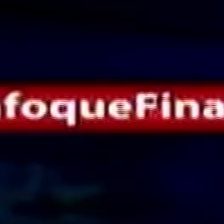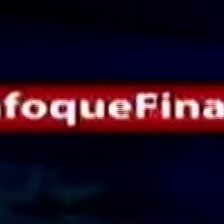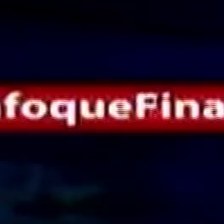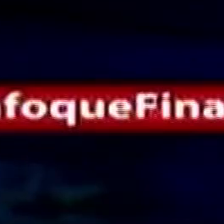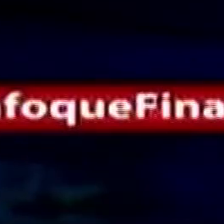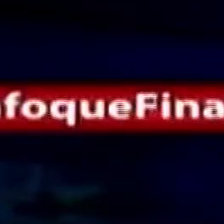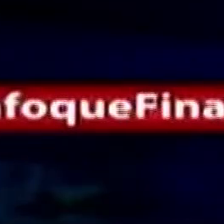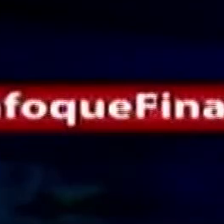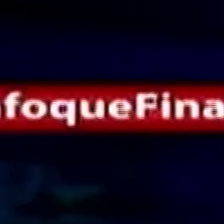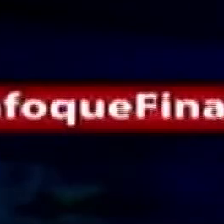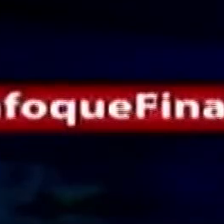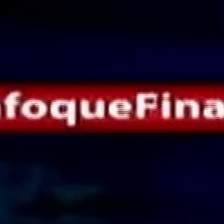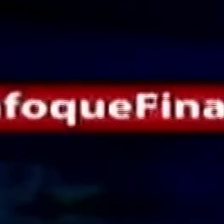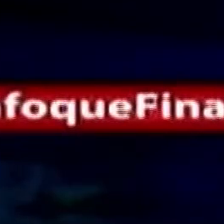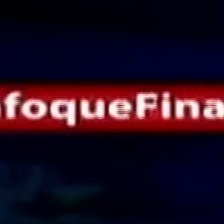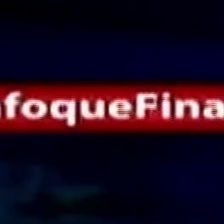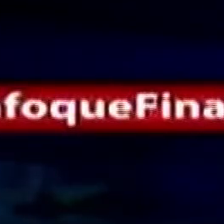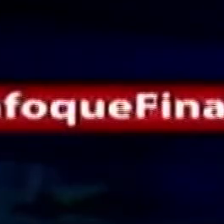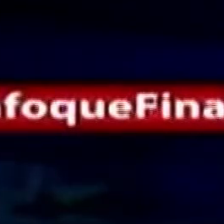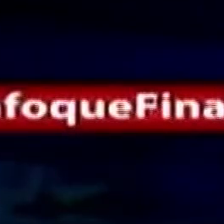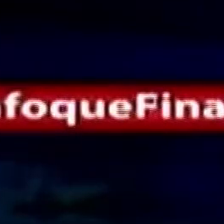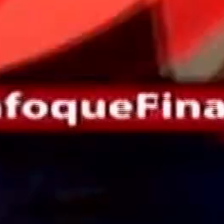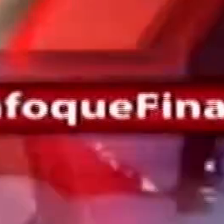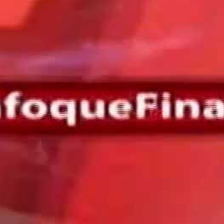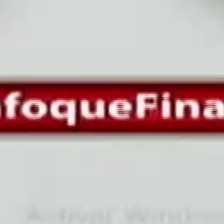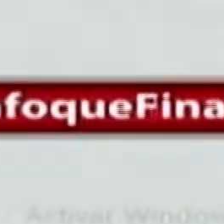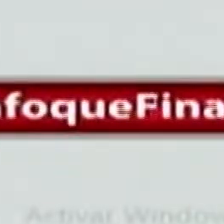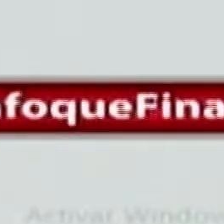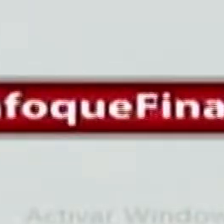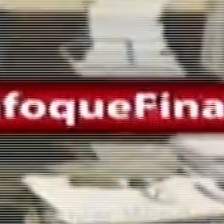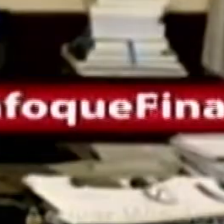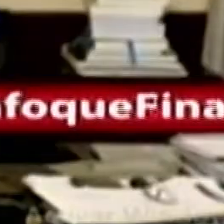Jaime Rodríguez. Vean las palabras del presidente Abinader.